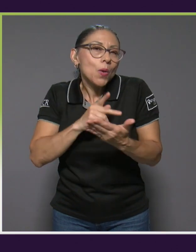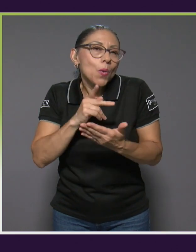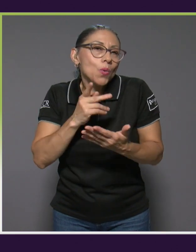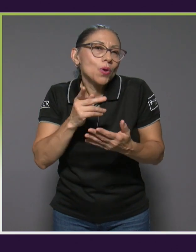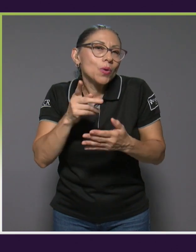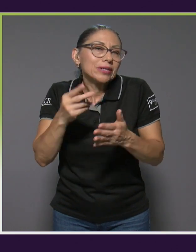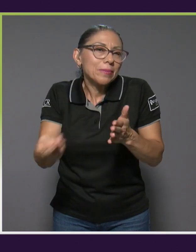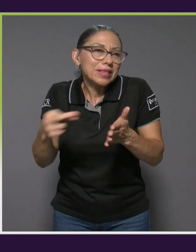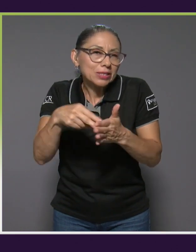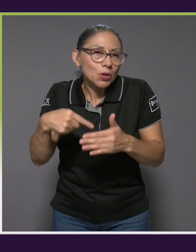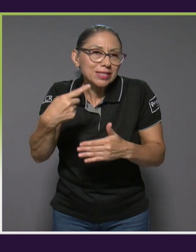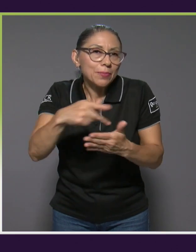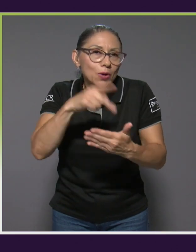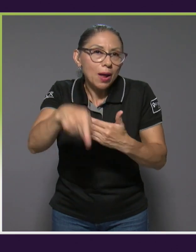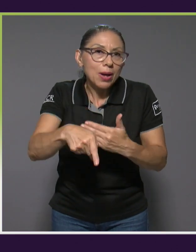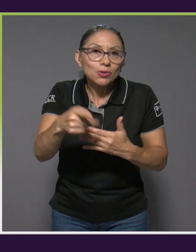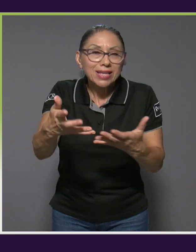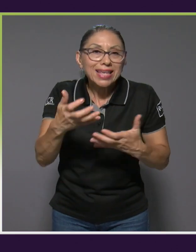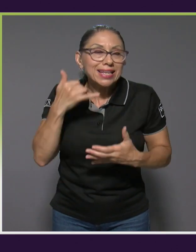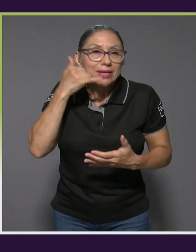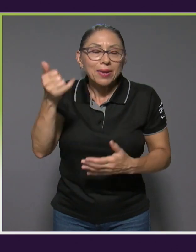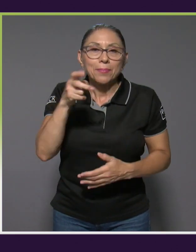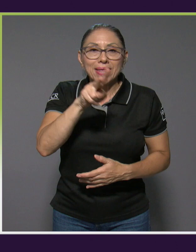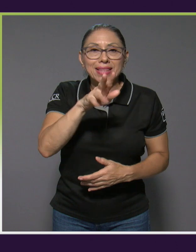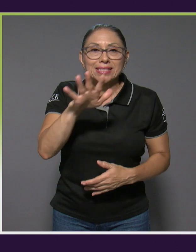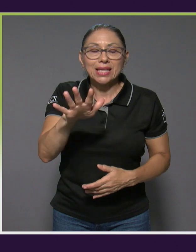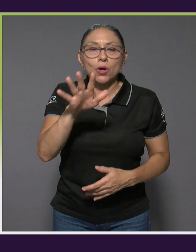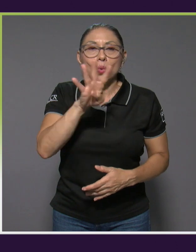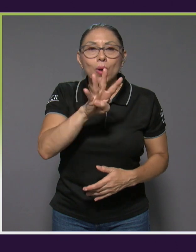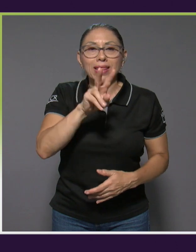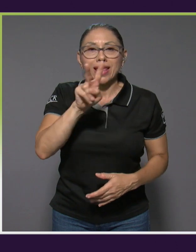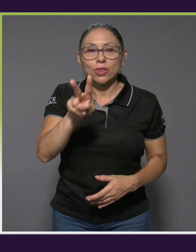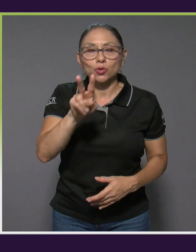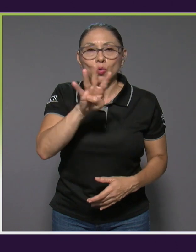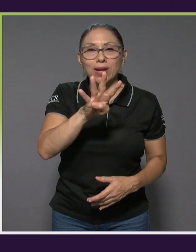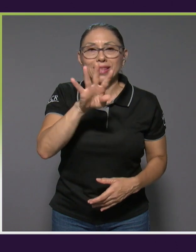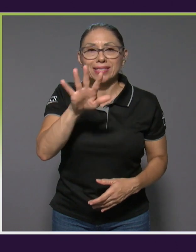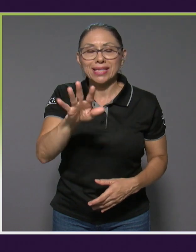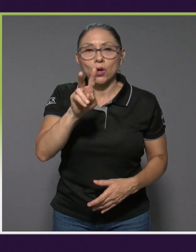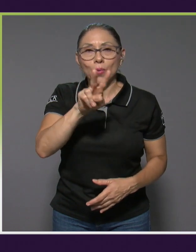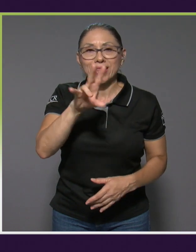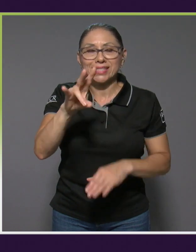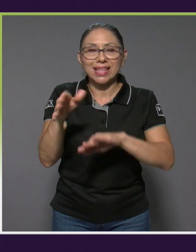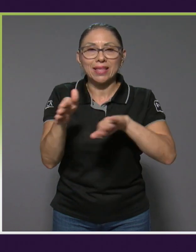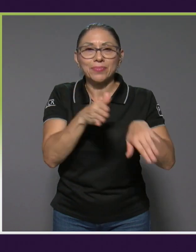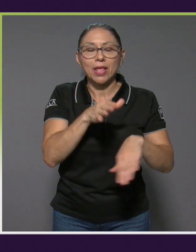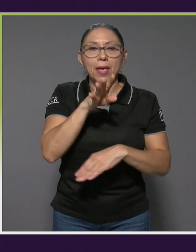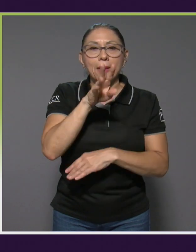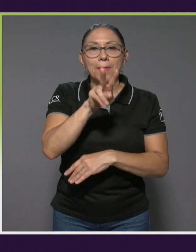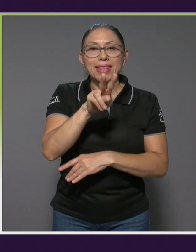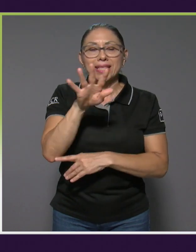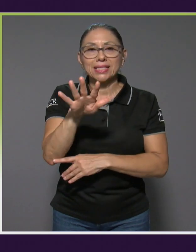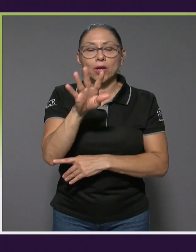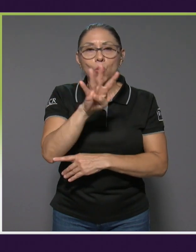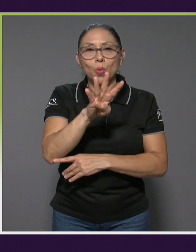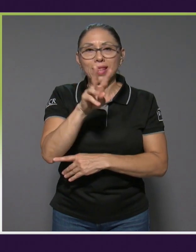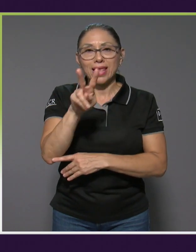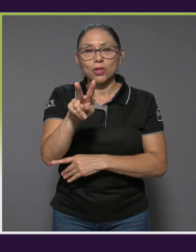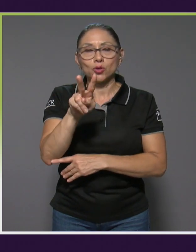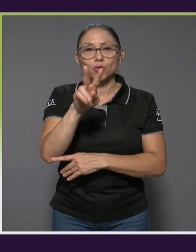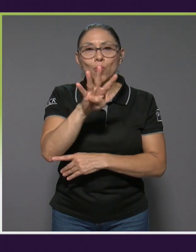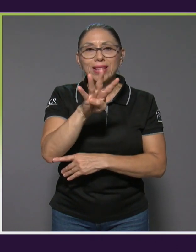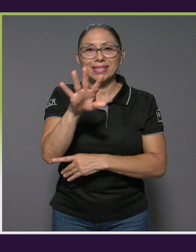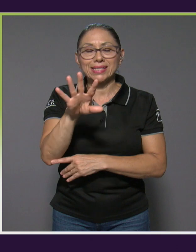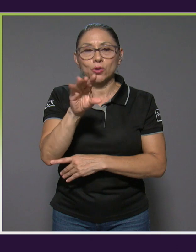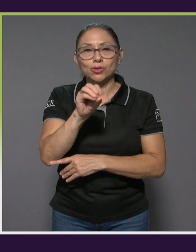desea llamar a estos números 2542, 4527 y 2542,